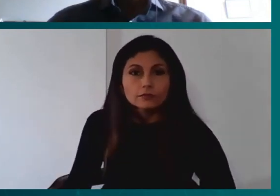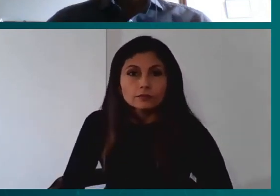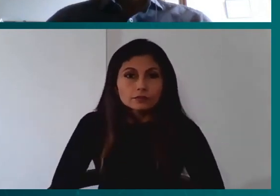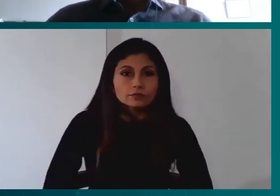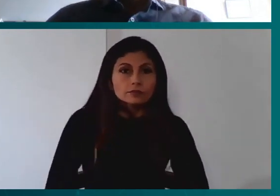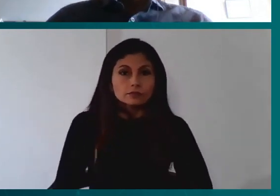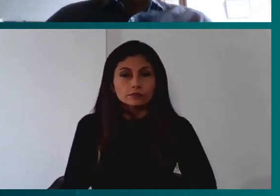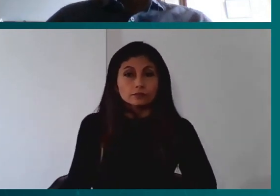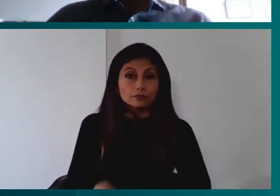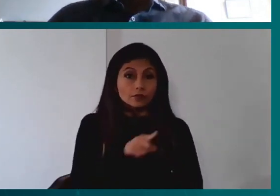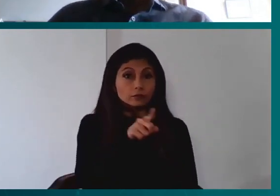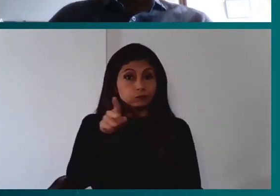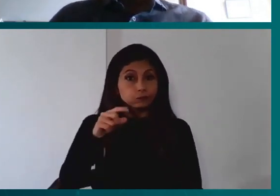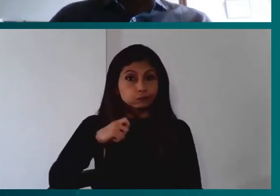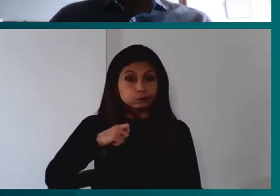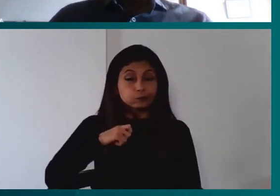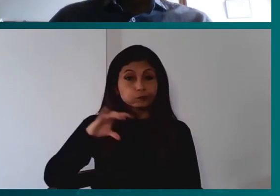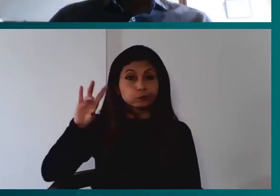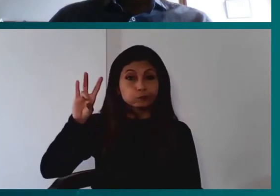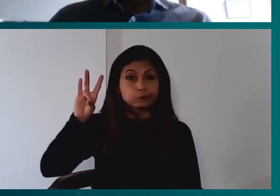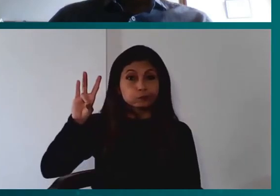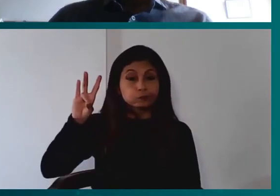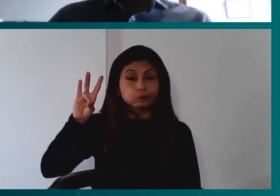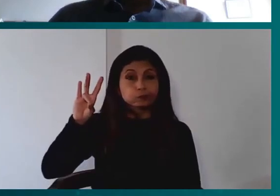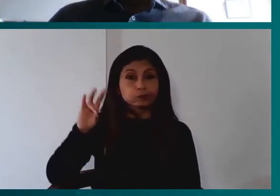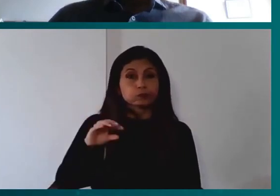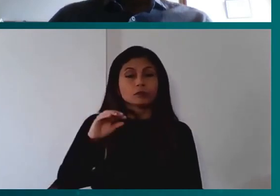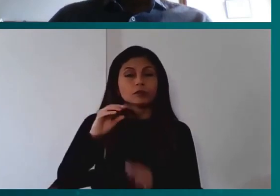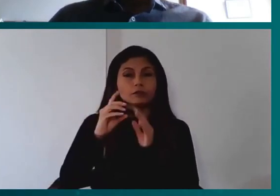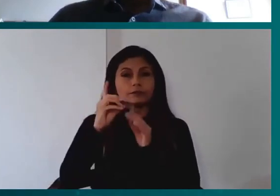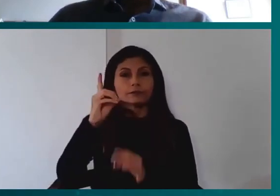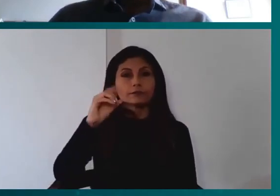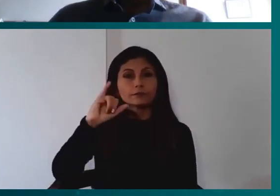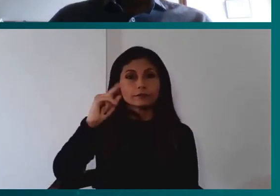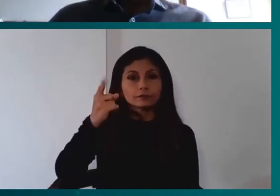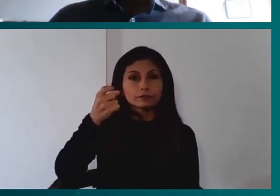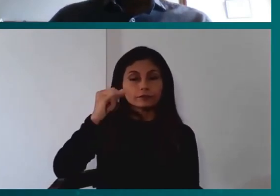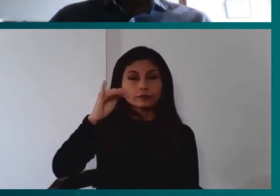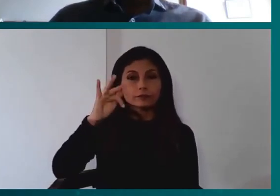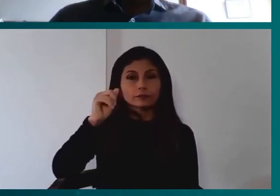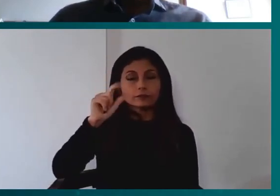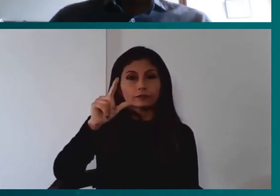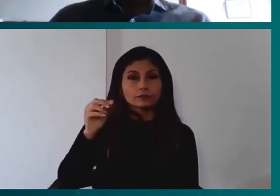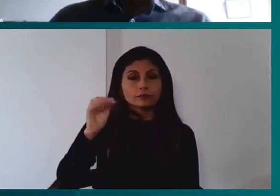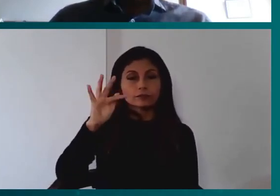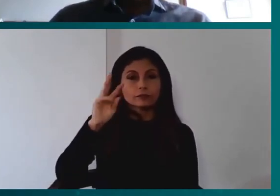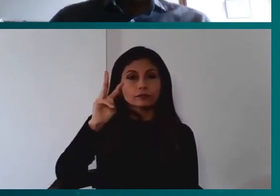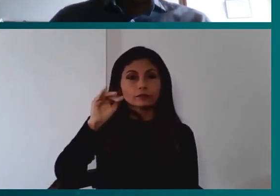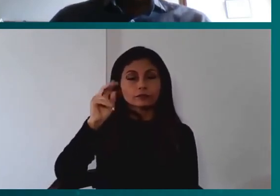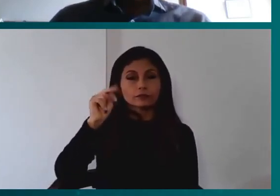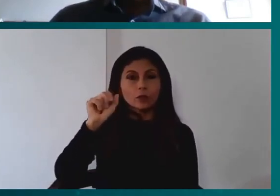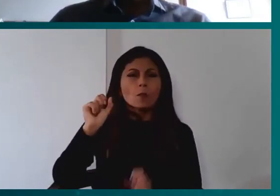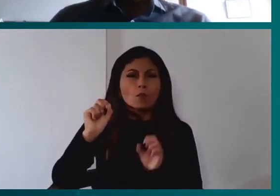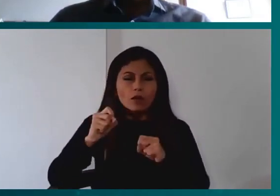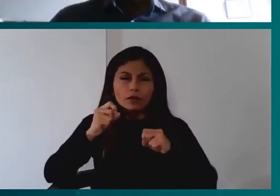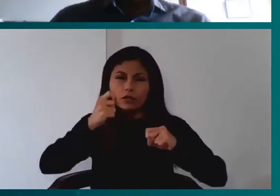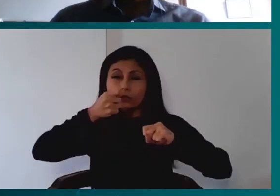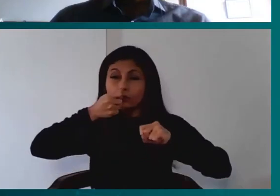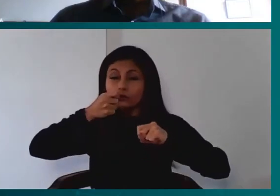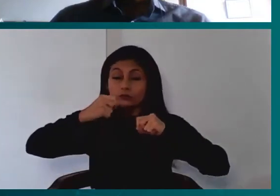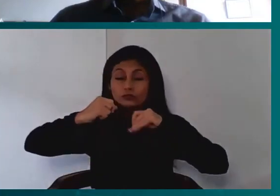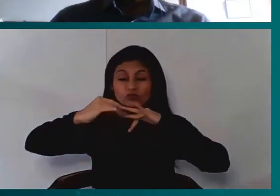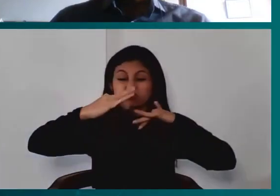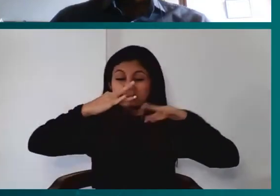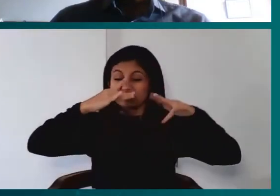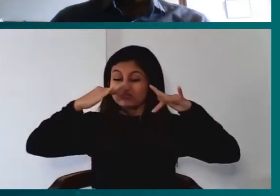dice, ¿tienen algún modelo en Digital Twin que permita estimar la dispersión de olores ofensivos generados en procesos